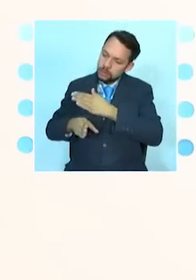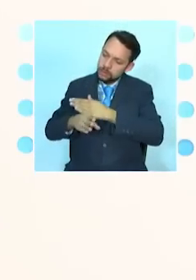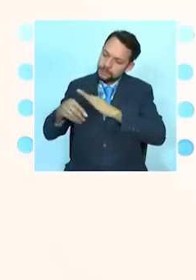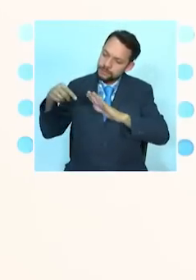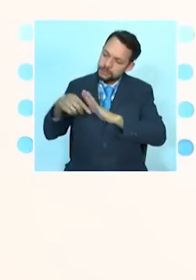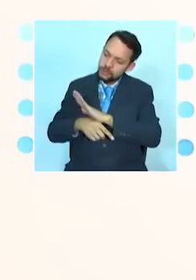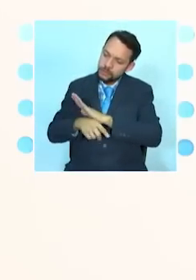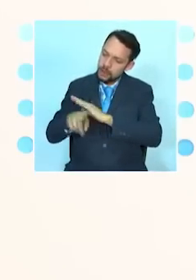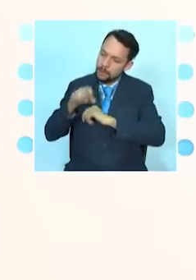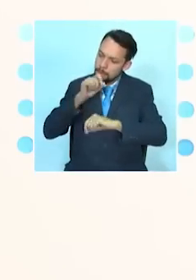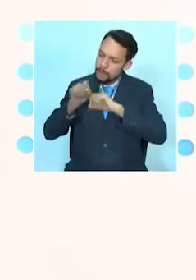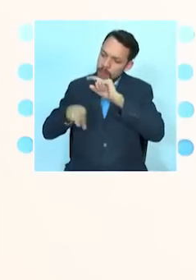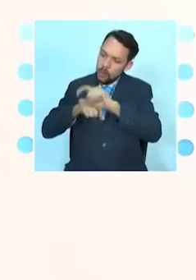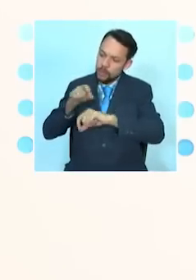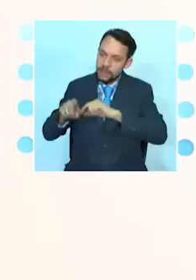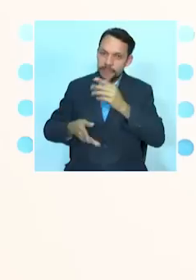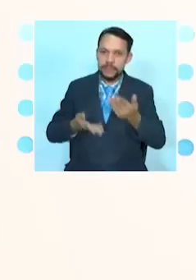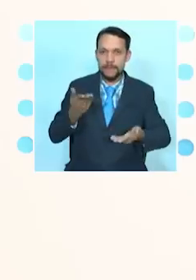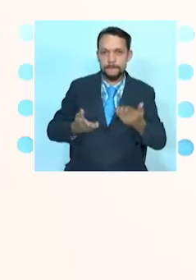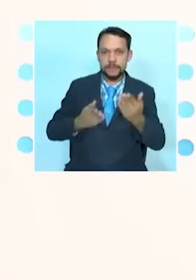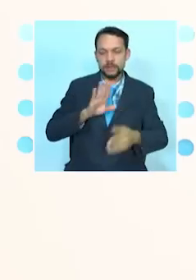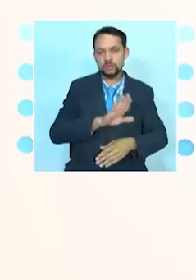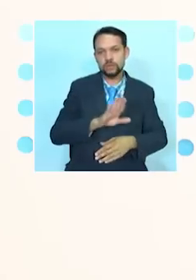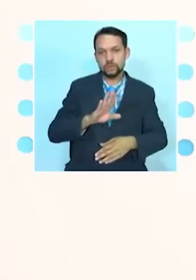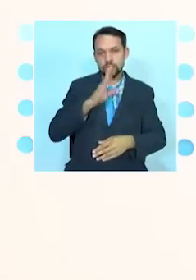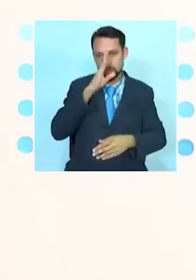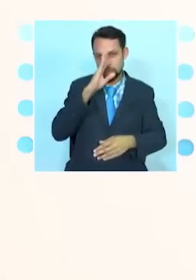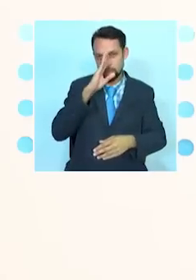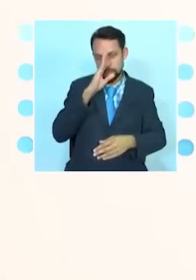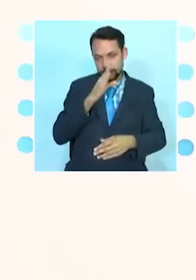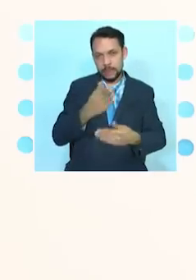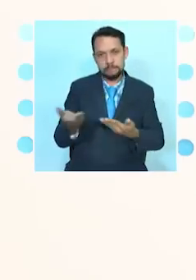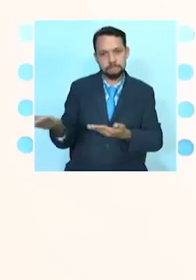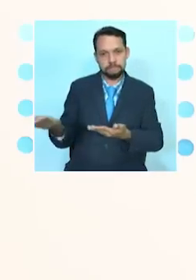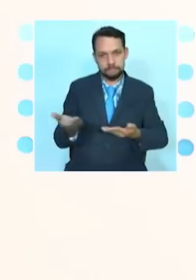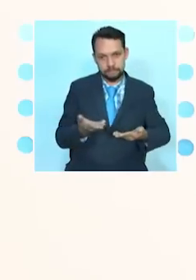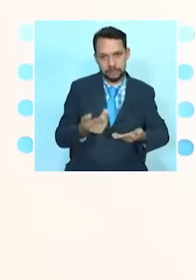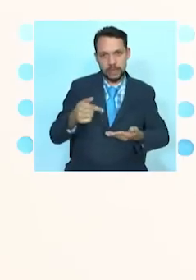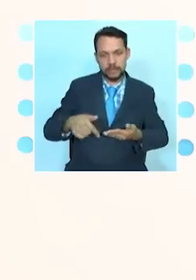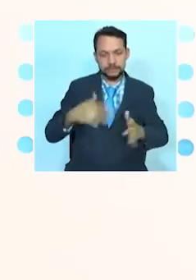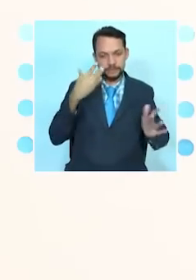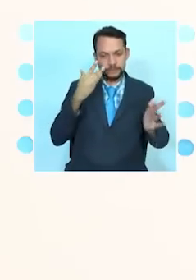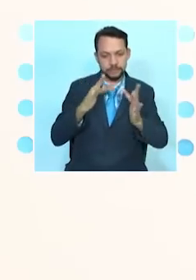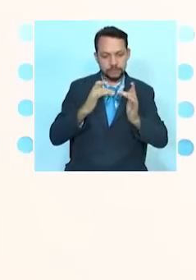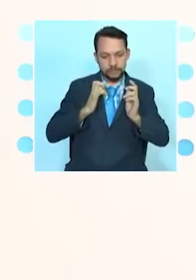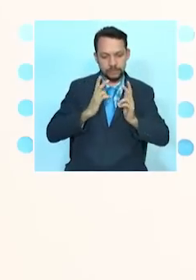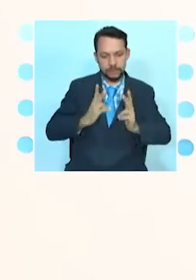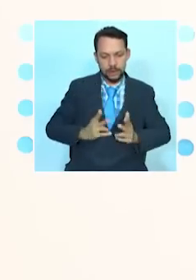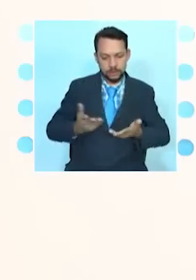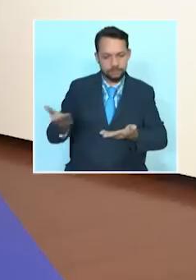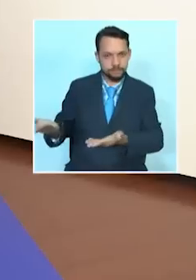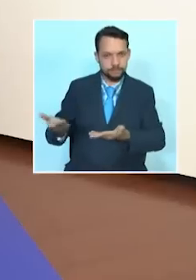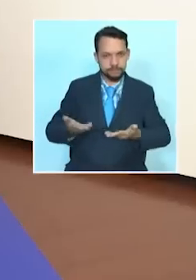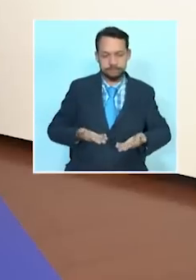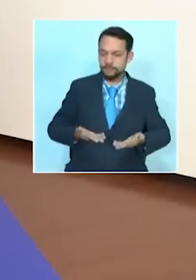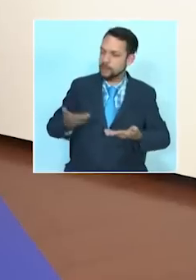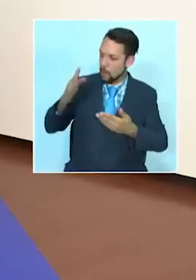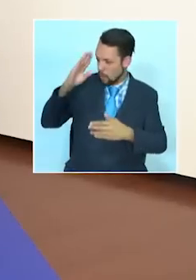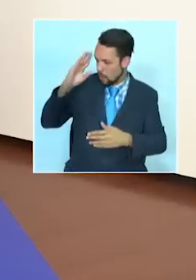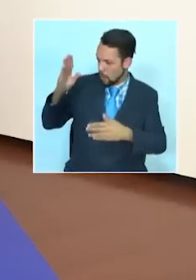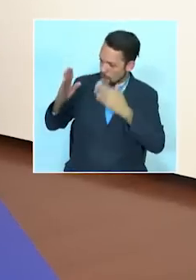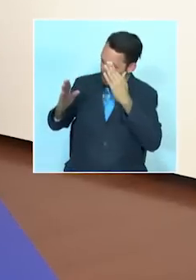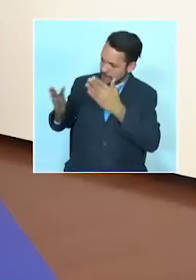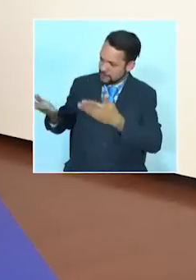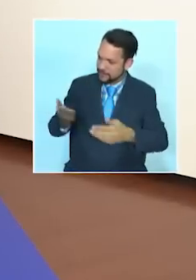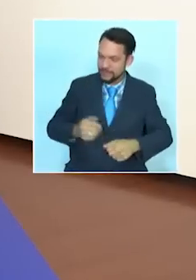sucederán de acuerdo a las inquietudes que ustedes tengan Así es que Bienvenidos a conexión vital Dr Álvaro gusto suaga rojas Buenas tardes Muy